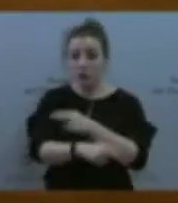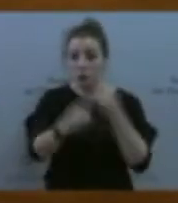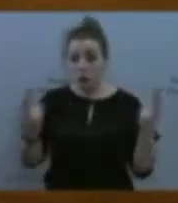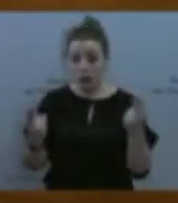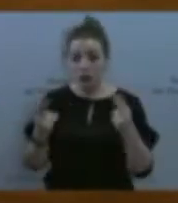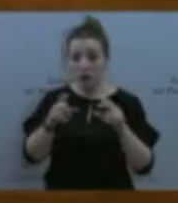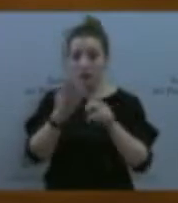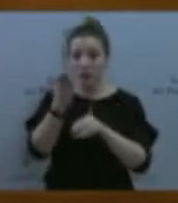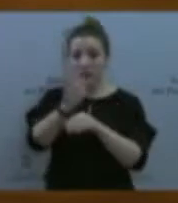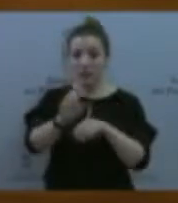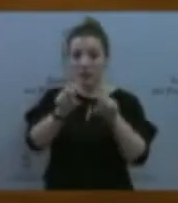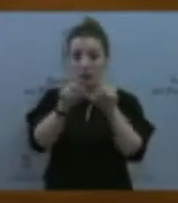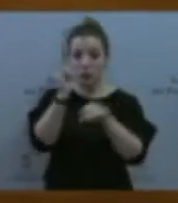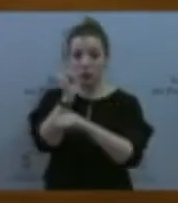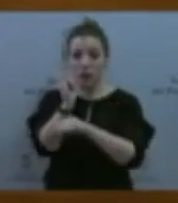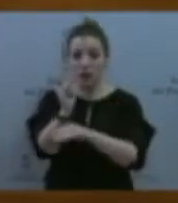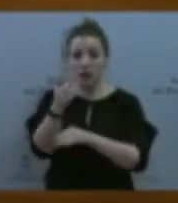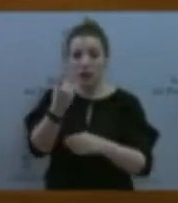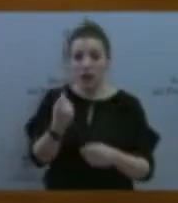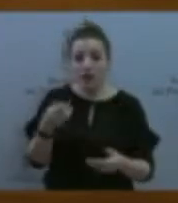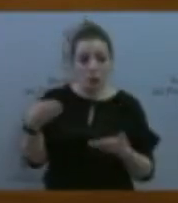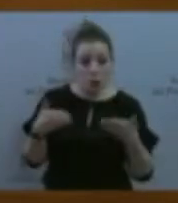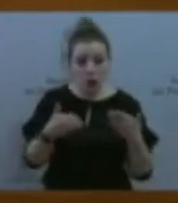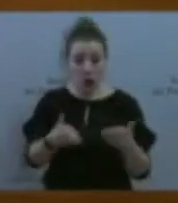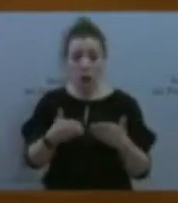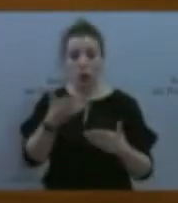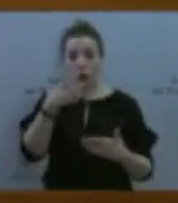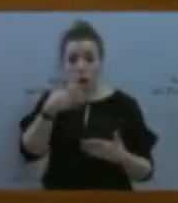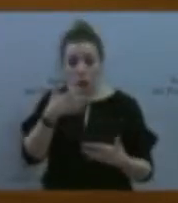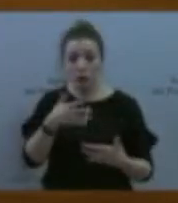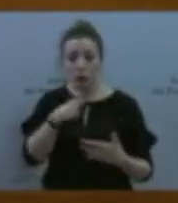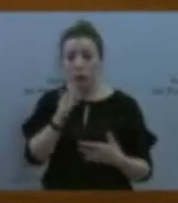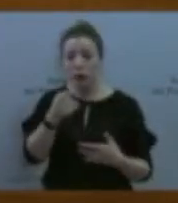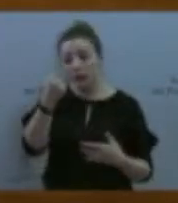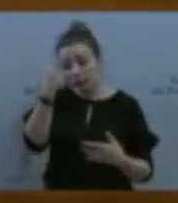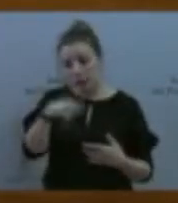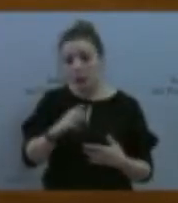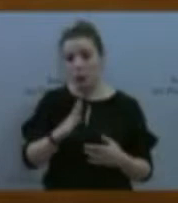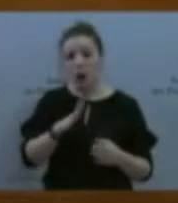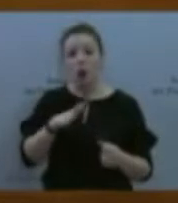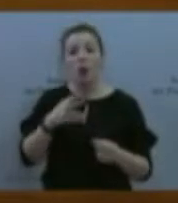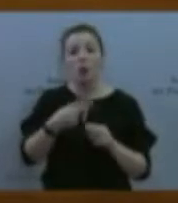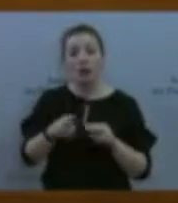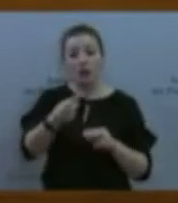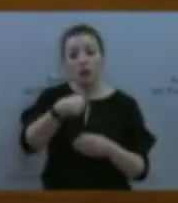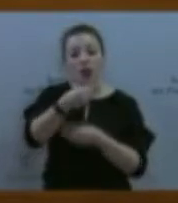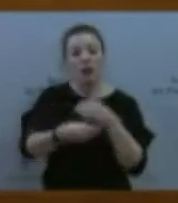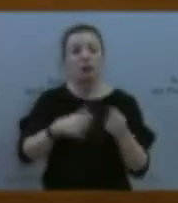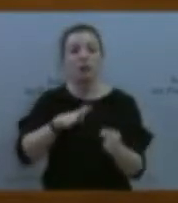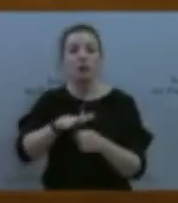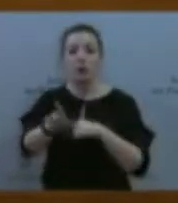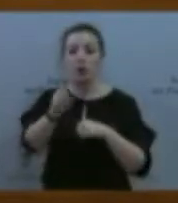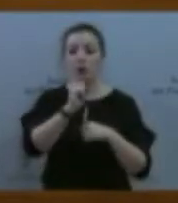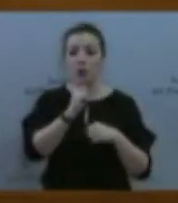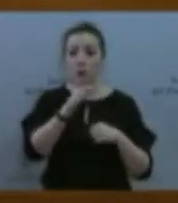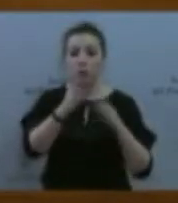conocimiento experto sobre los impactos reales de las políticas que estamos aplicando. Y eso es precisamente lo que a día de hoy la Sindicatura de Cuentas no puede ofrecer, porque sigue anclada